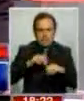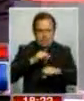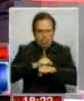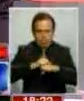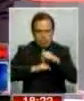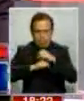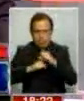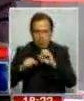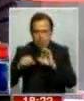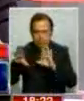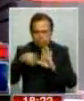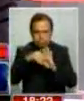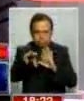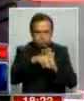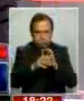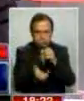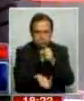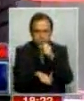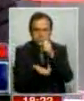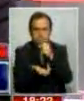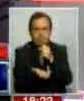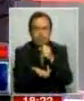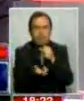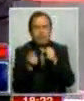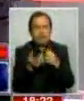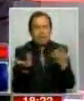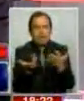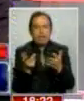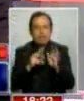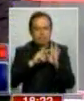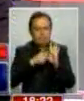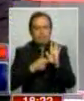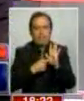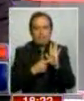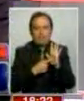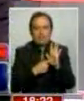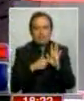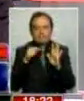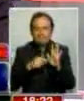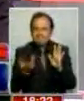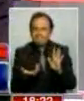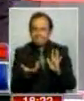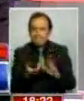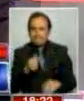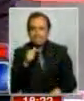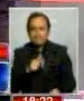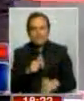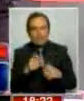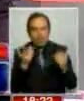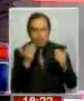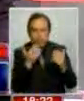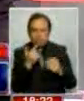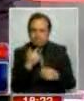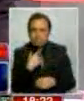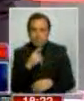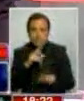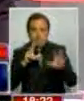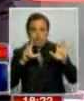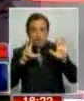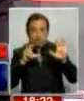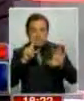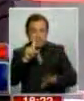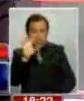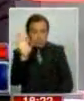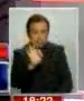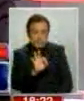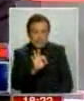y una recaudación propiamente tal de reforma tributaria, digamos, que en régimen estuviera, digamos, mira, el